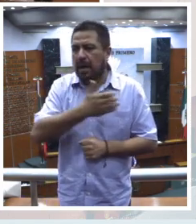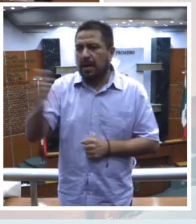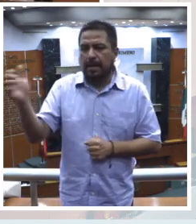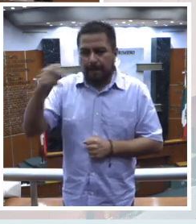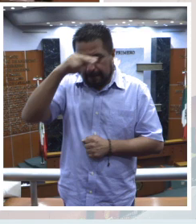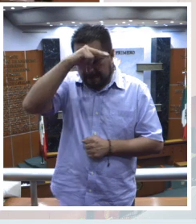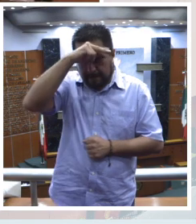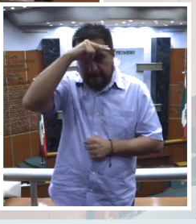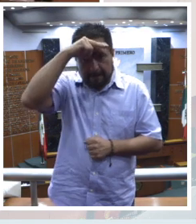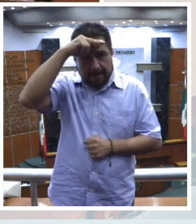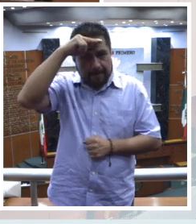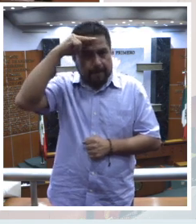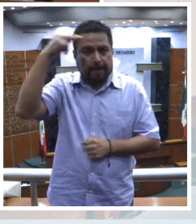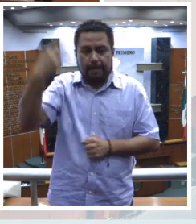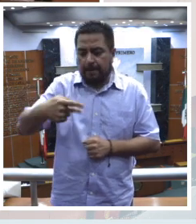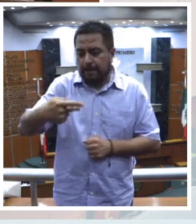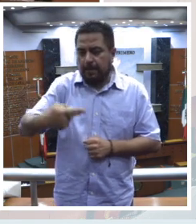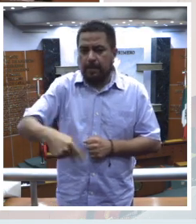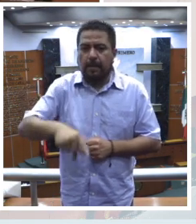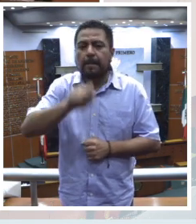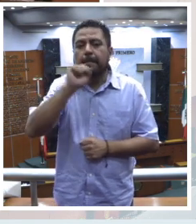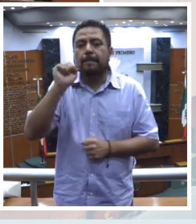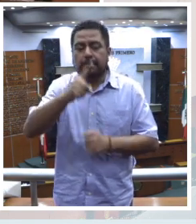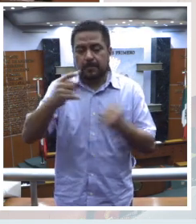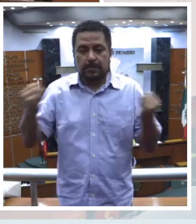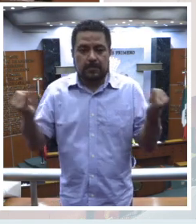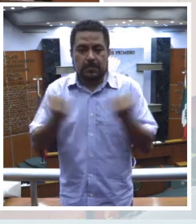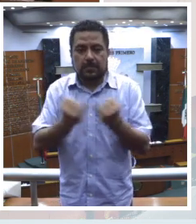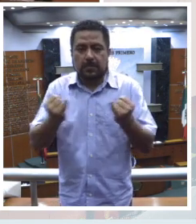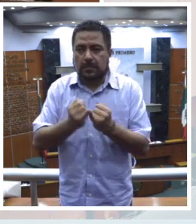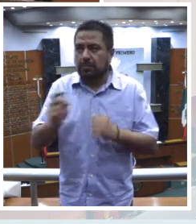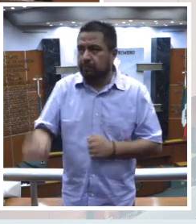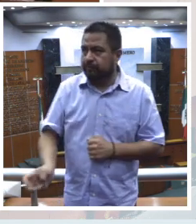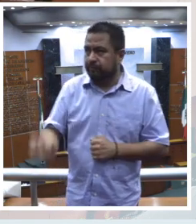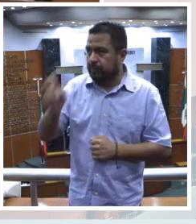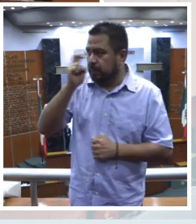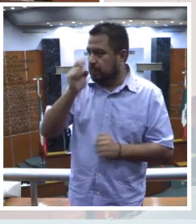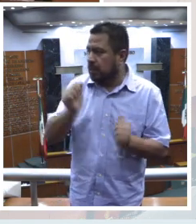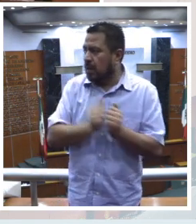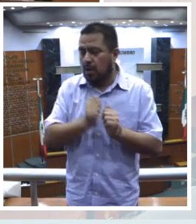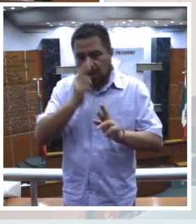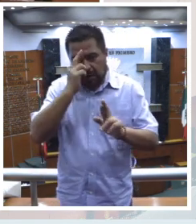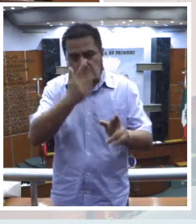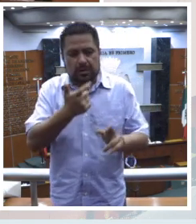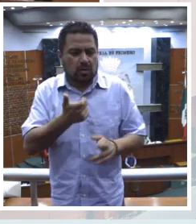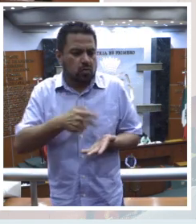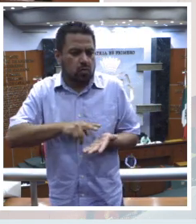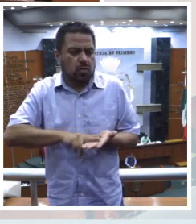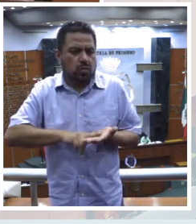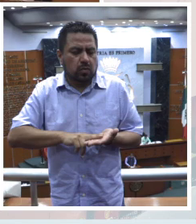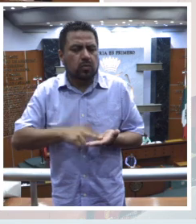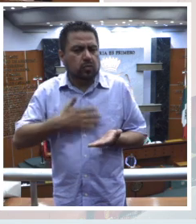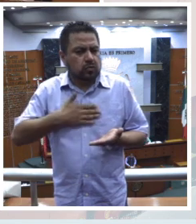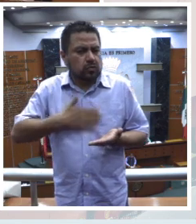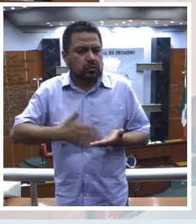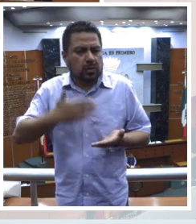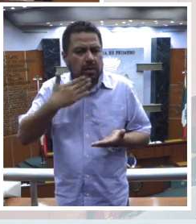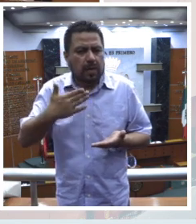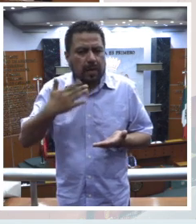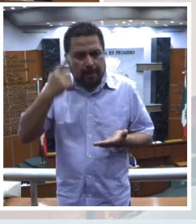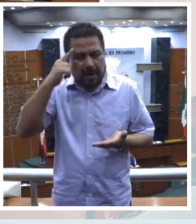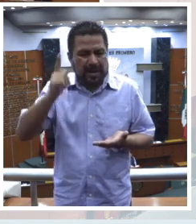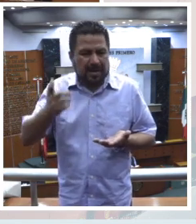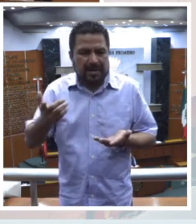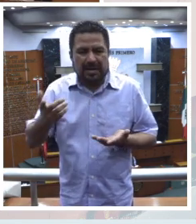mexicano. Asimismo, hemos exigido el respeto a precios justos para productores